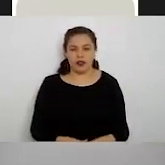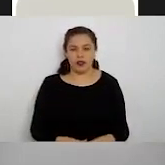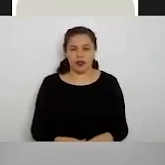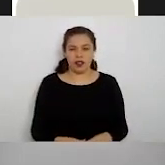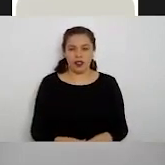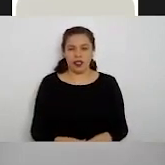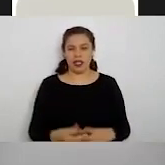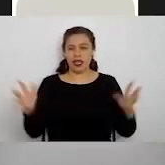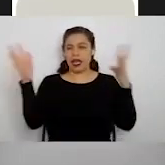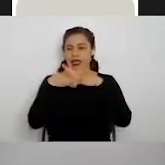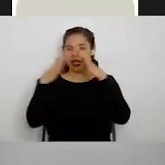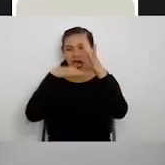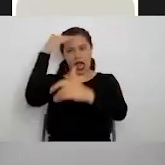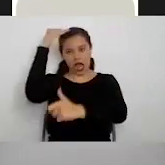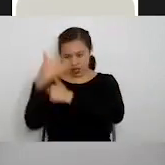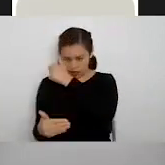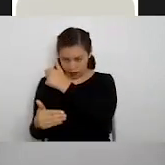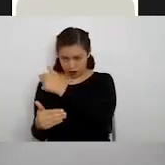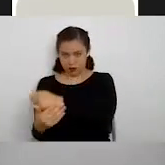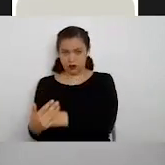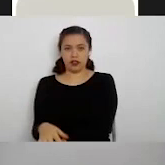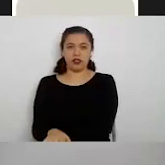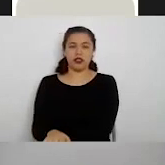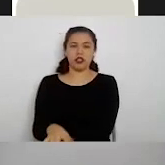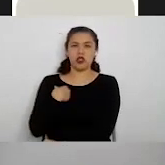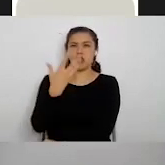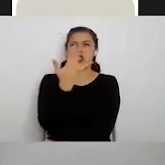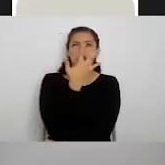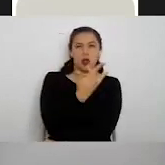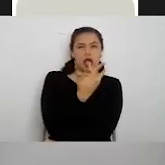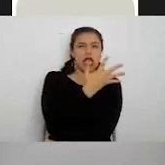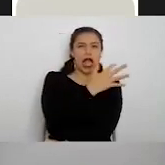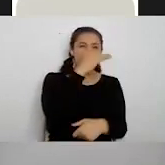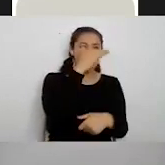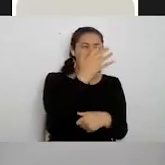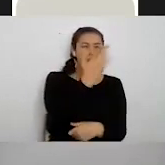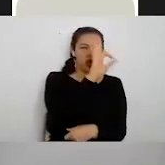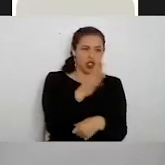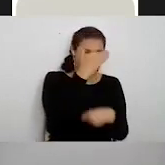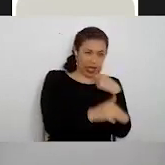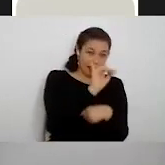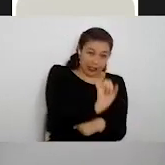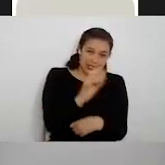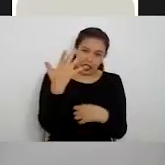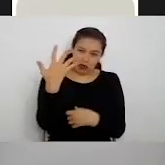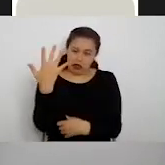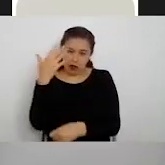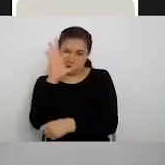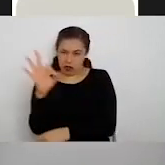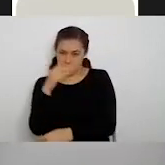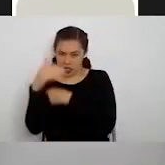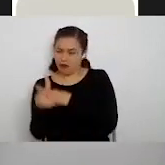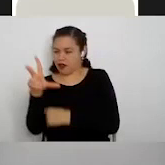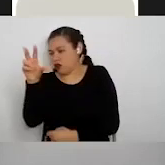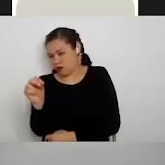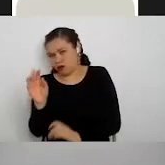termine, hay una posibilidad, diría un 50-50, y si termina, pues podría dar un aire